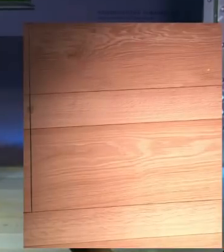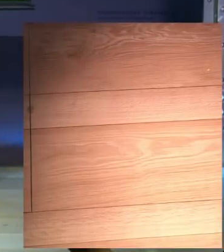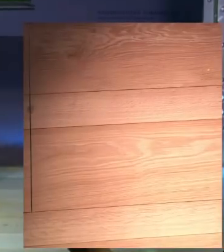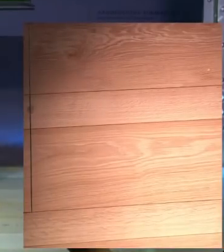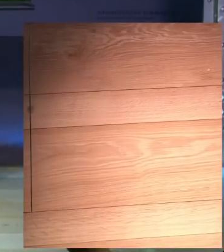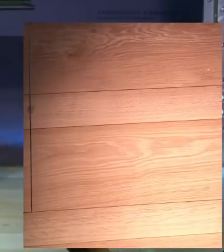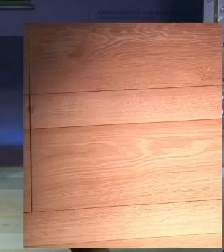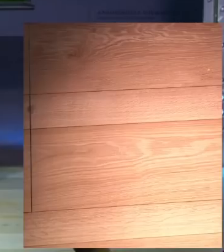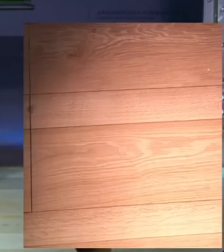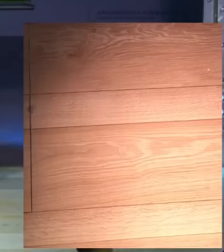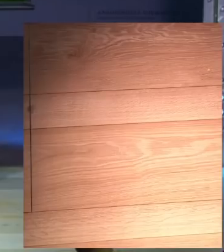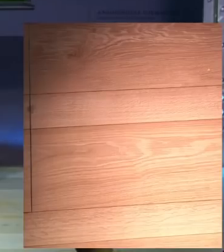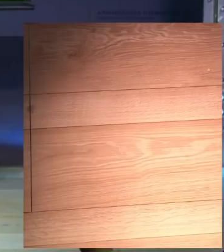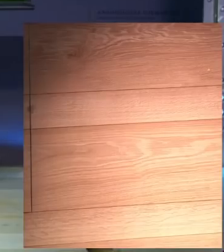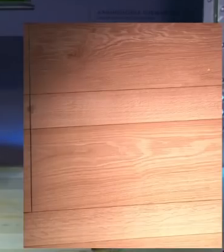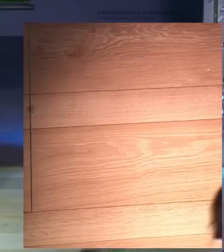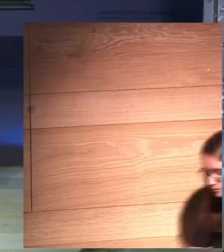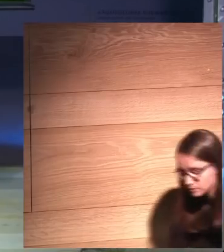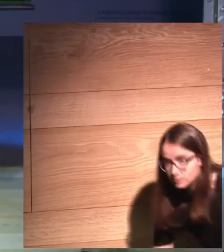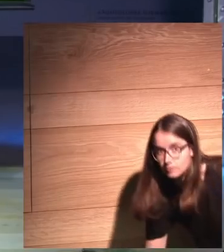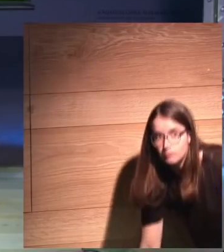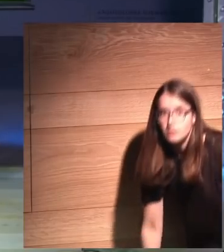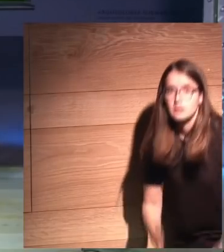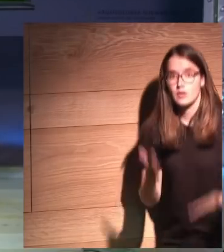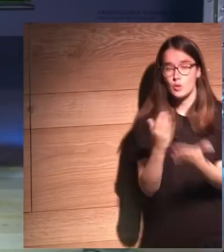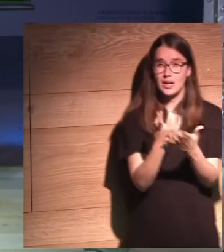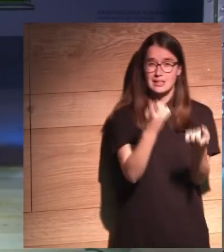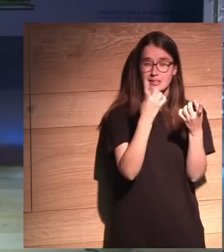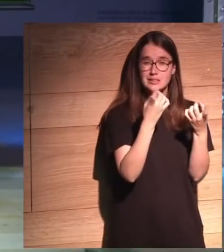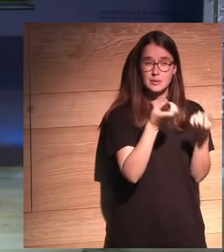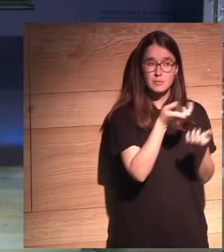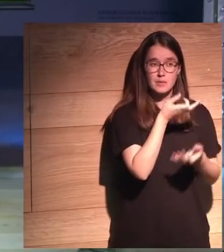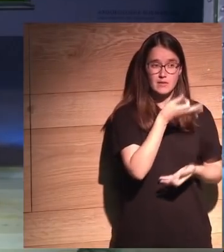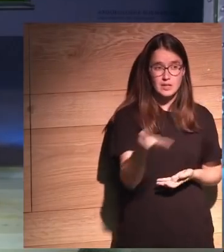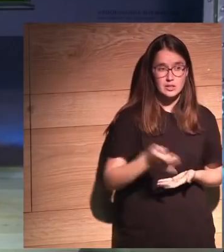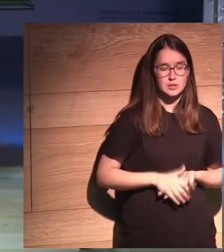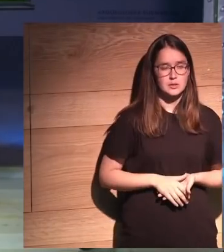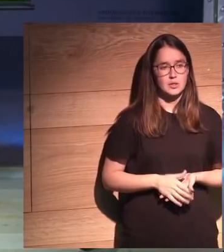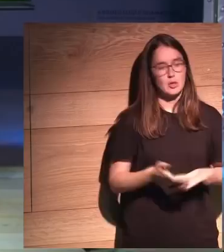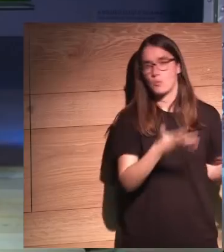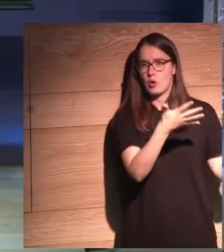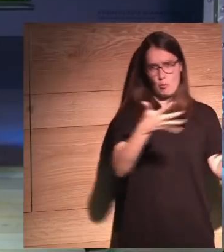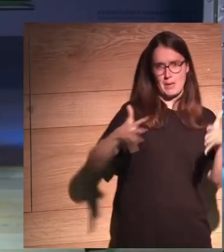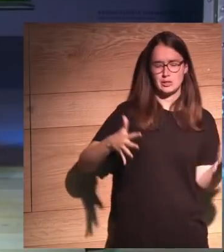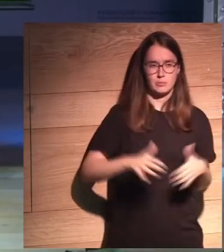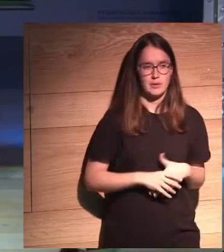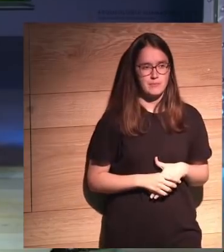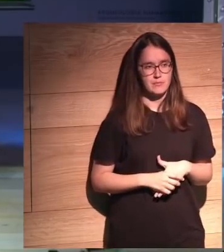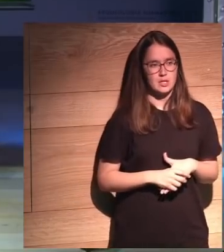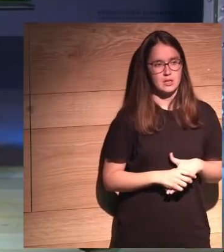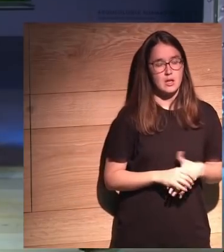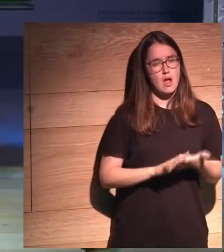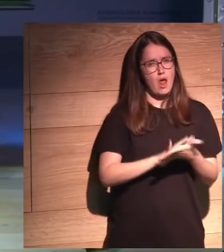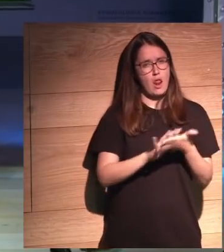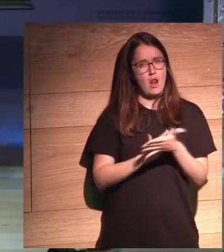Bueno, nos has dado una lección magistral. Bueno, nada, sobre datos muy por encima, pero... No, pero que bueno, va, que va. hay tanto que